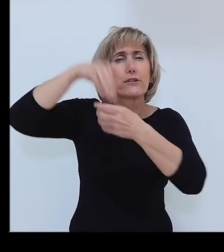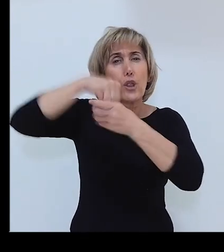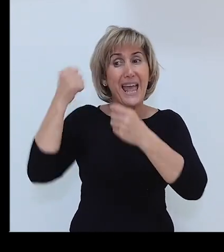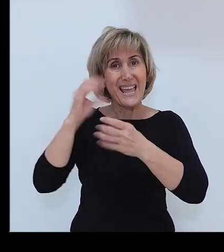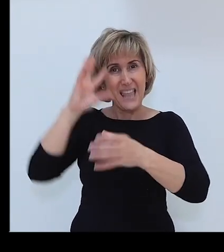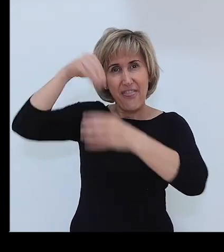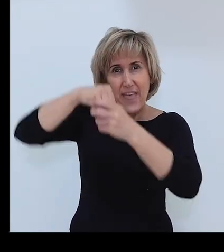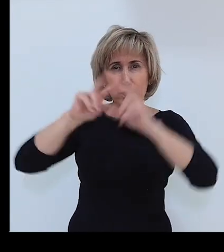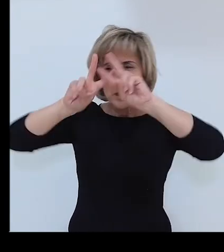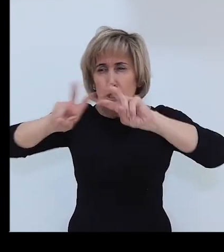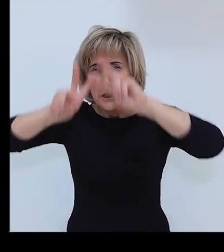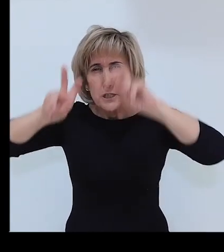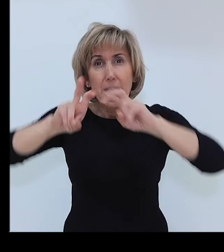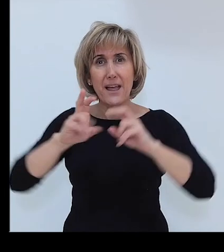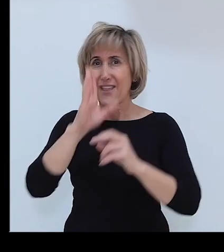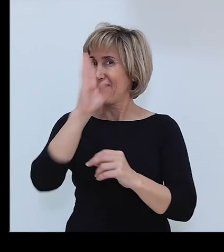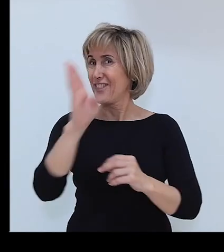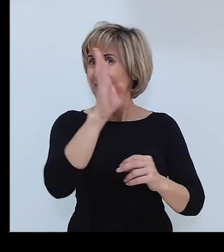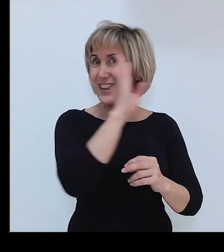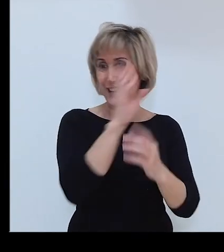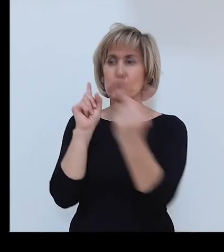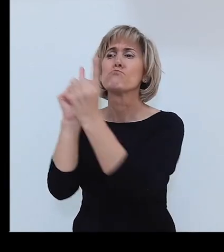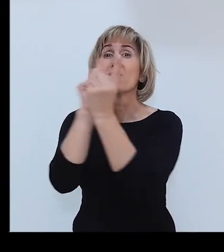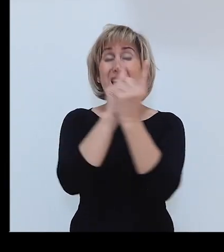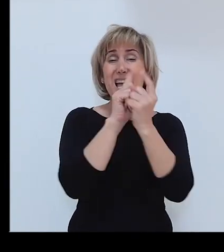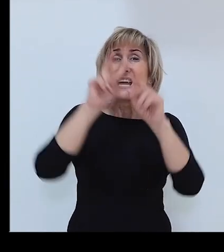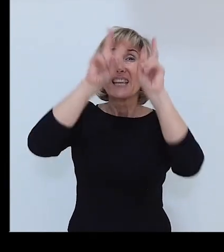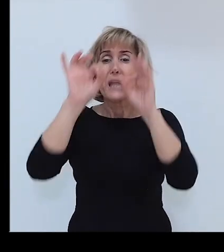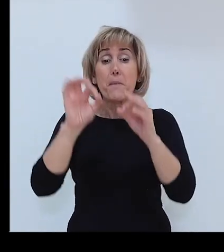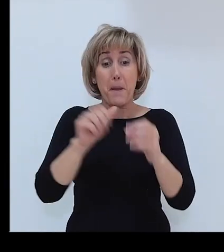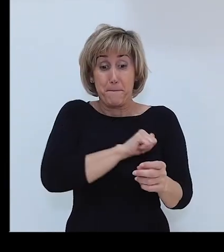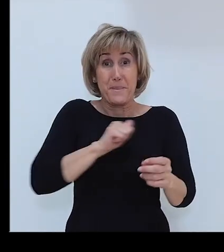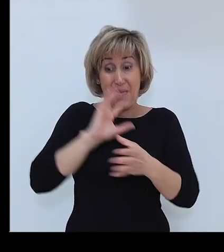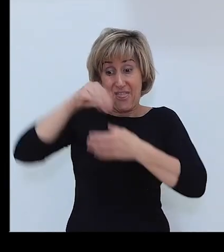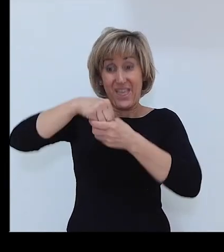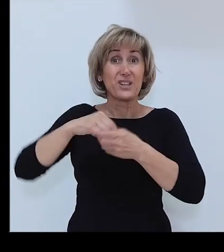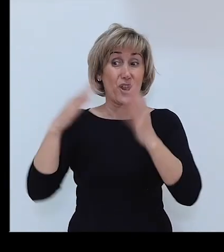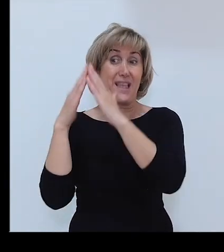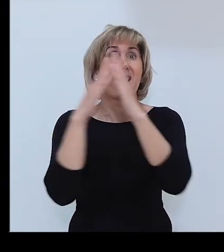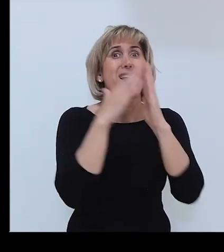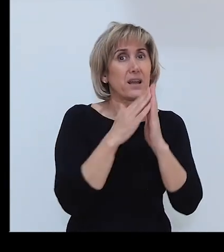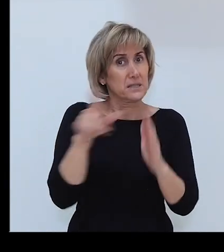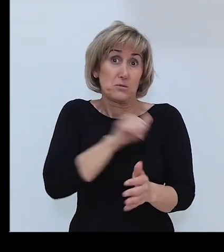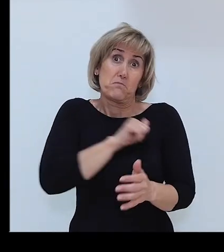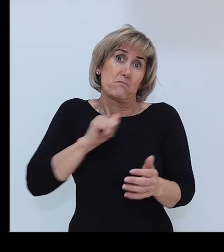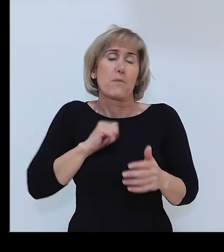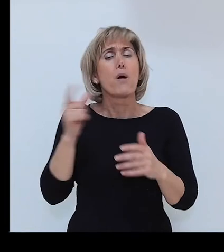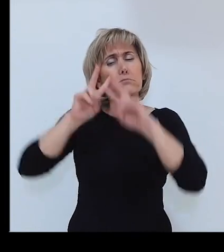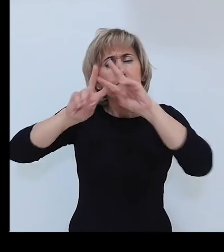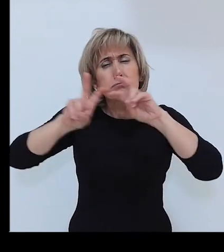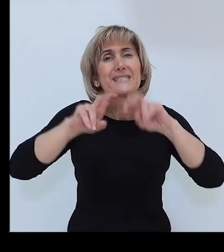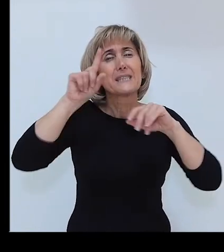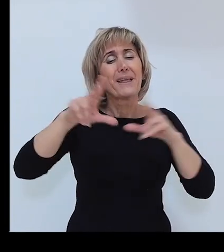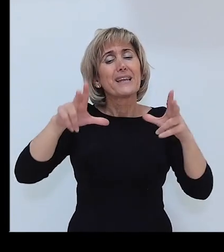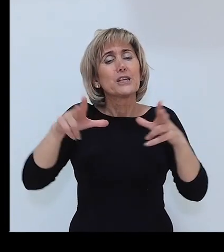dentro, lo importante de las estructuras de poder desde dentro y cómo ese adentro, ese ámbito de lo privado y de lo